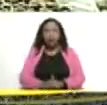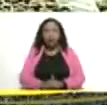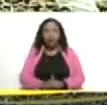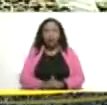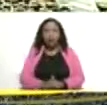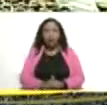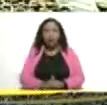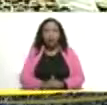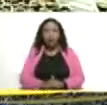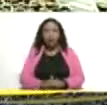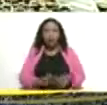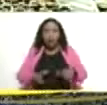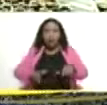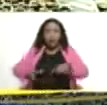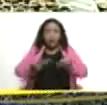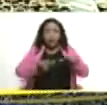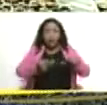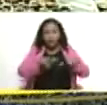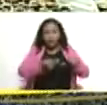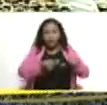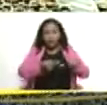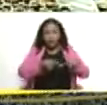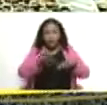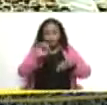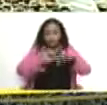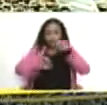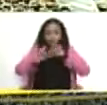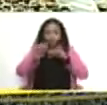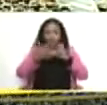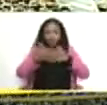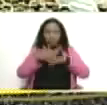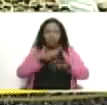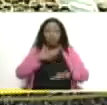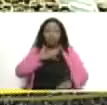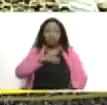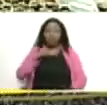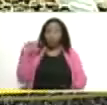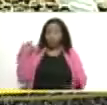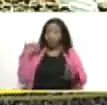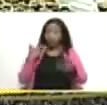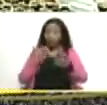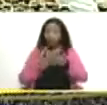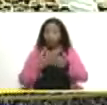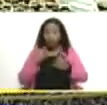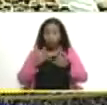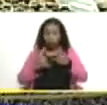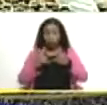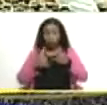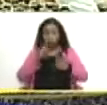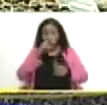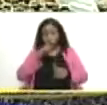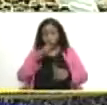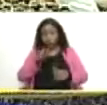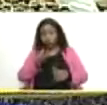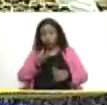Las áreas de defensa integral. Nosotros veníamos durante estos últimos años